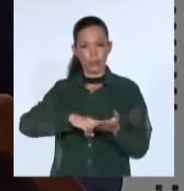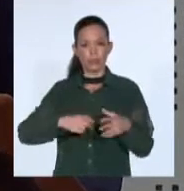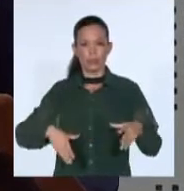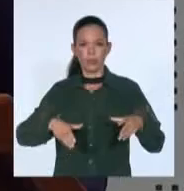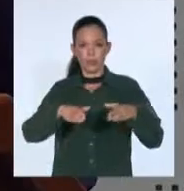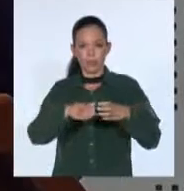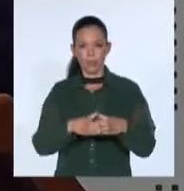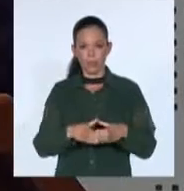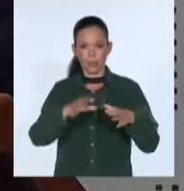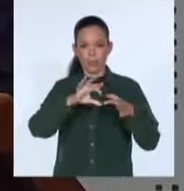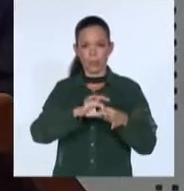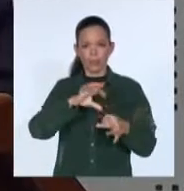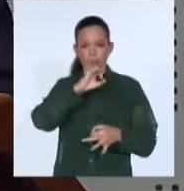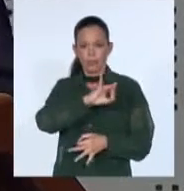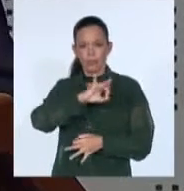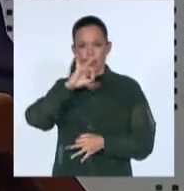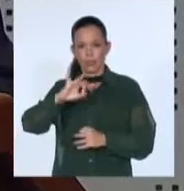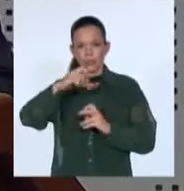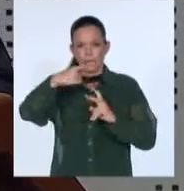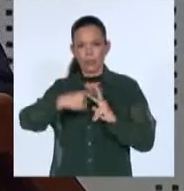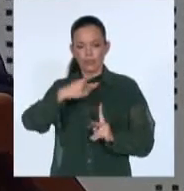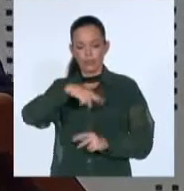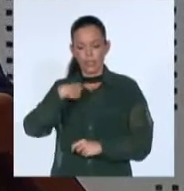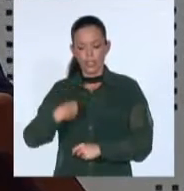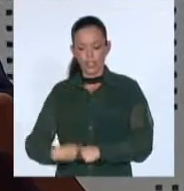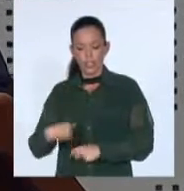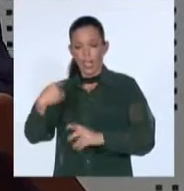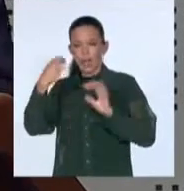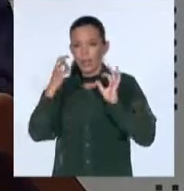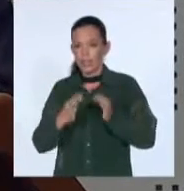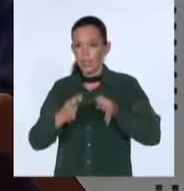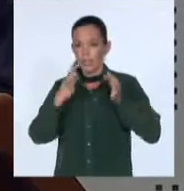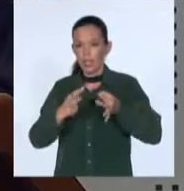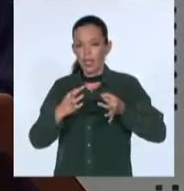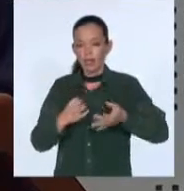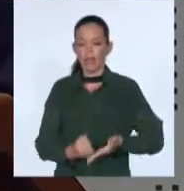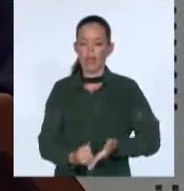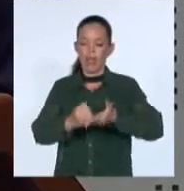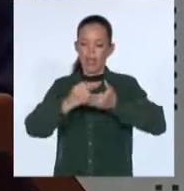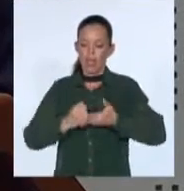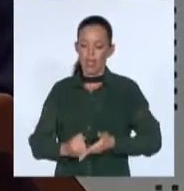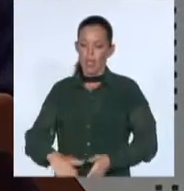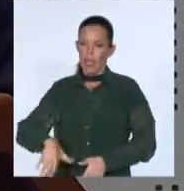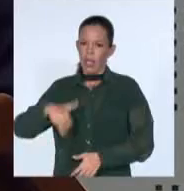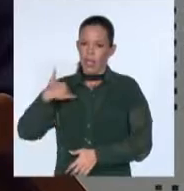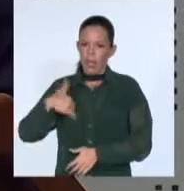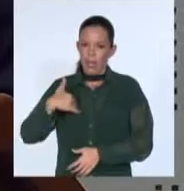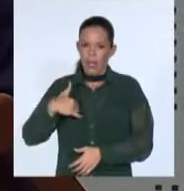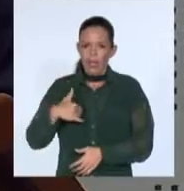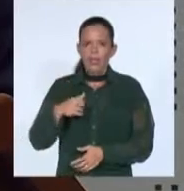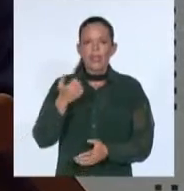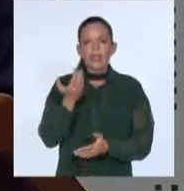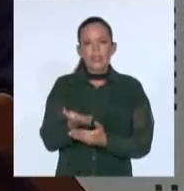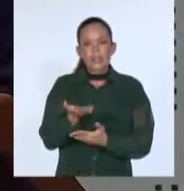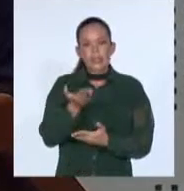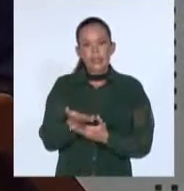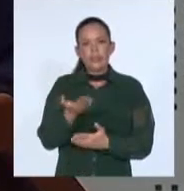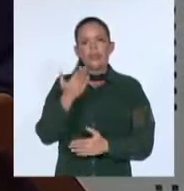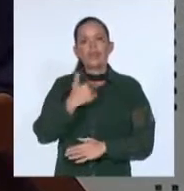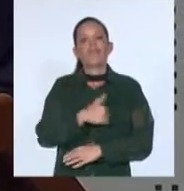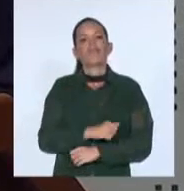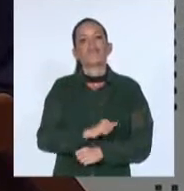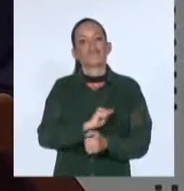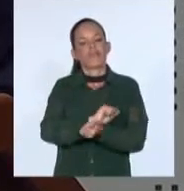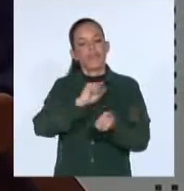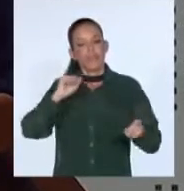China, porque siempre han acompañado a la República Argentina en su reclamo de soberanía sobre las Islas Malvinas.